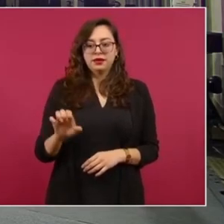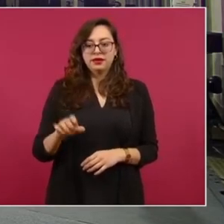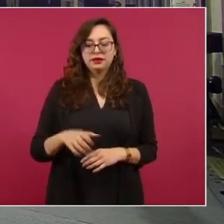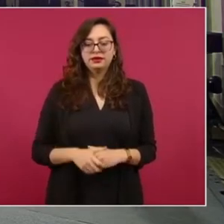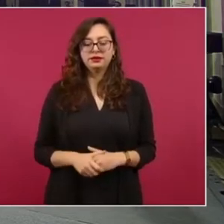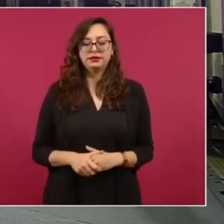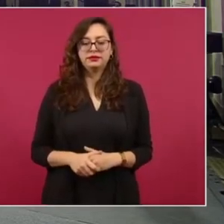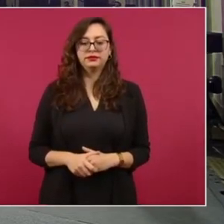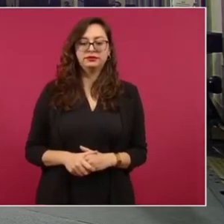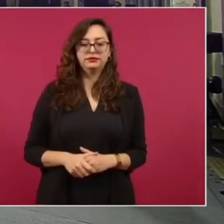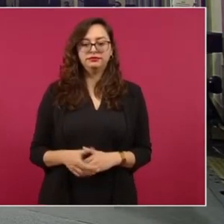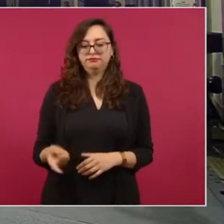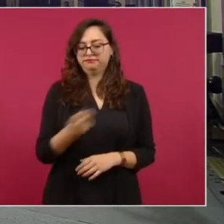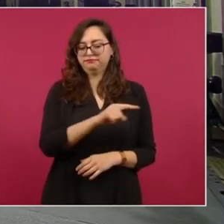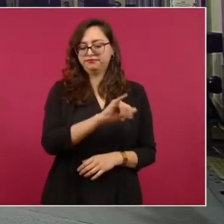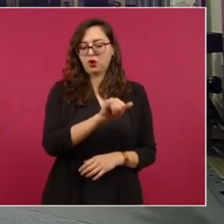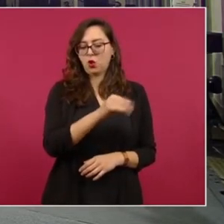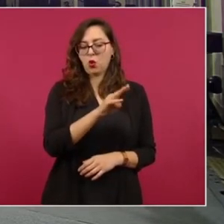no Jumex.